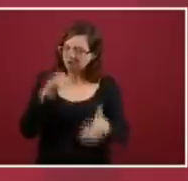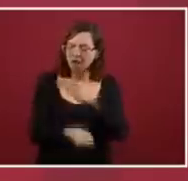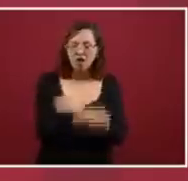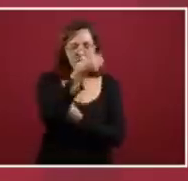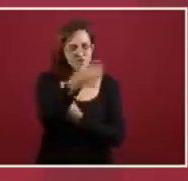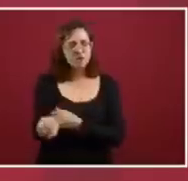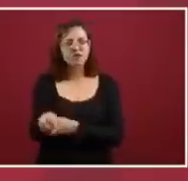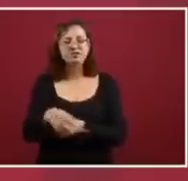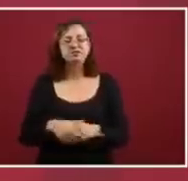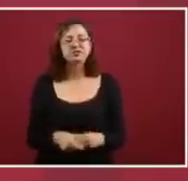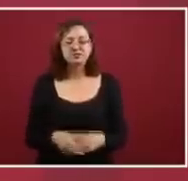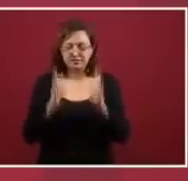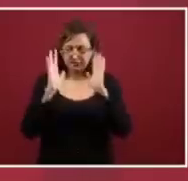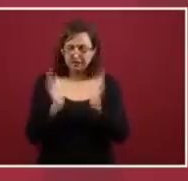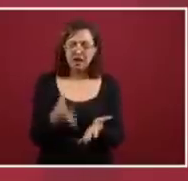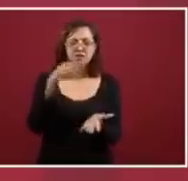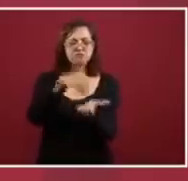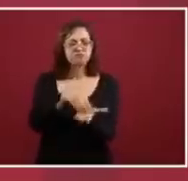para